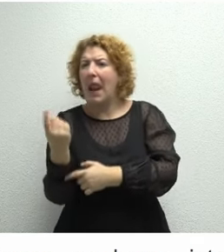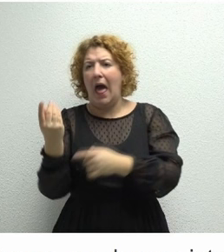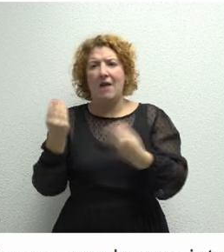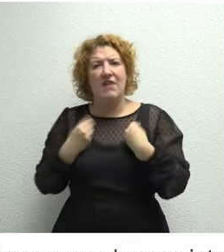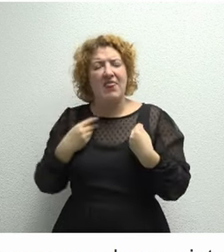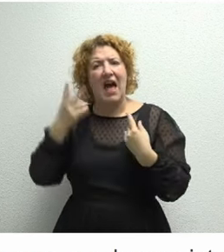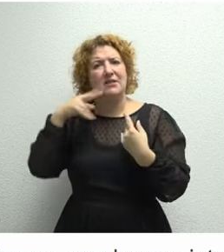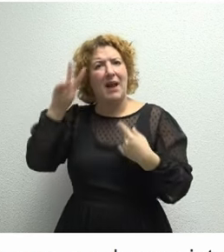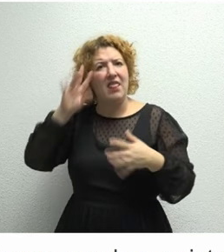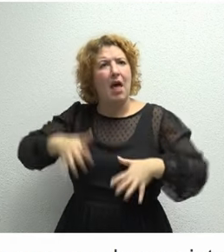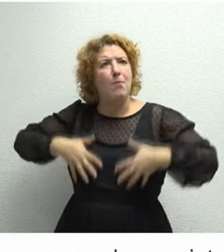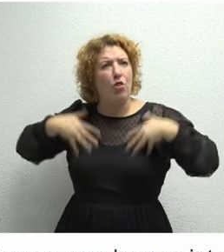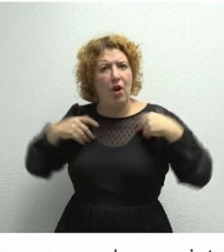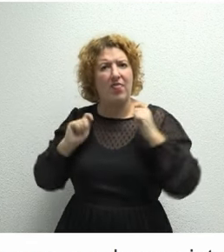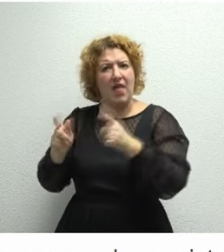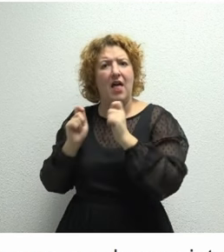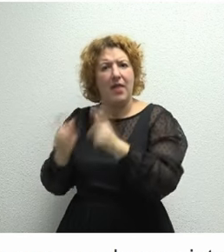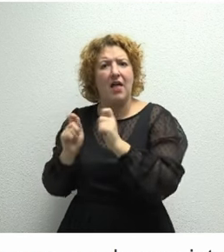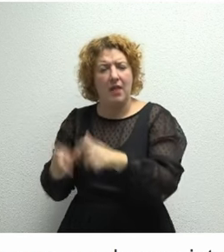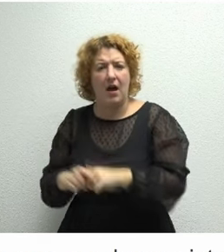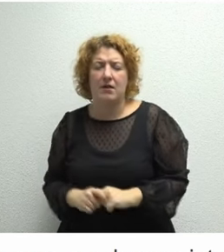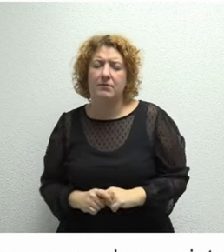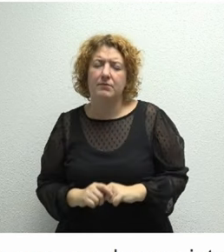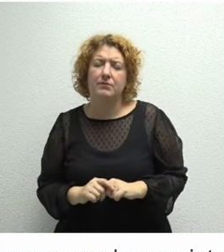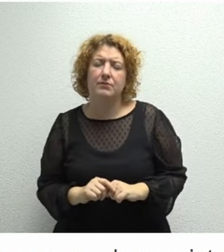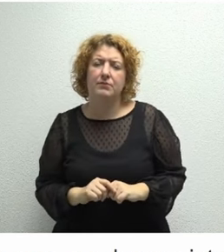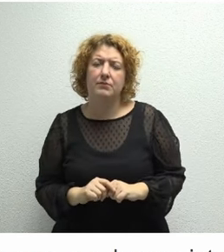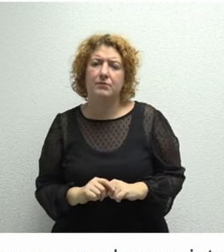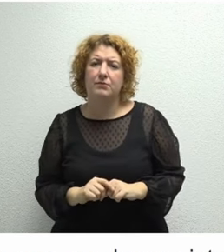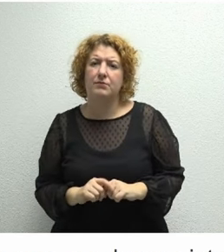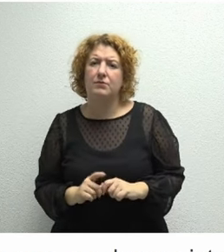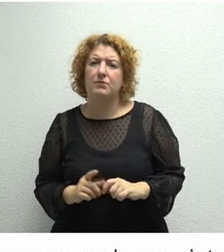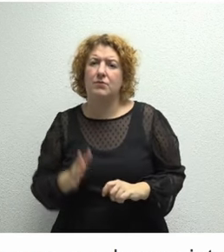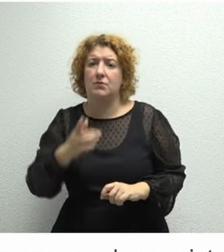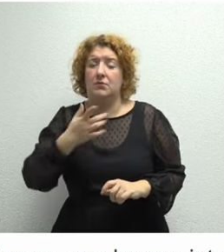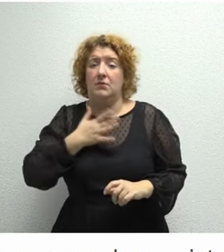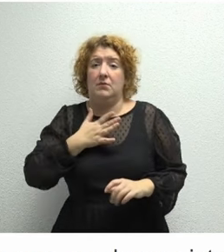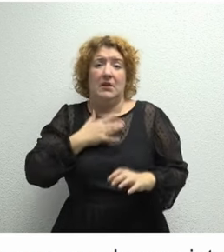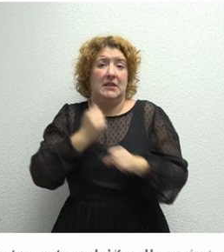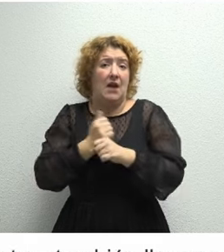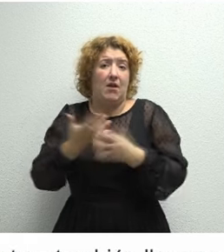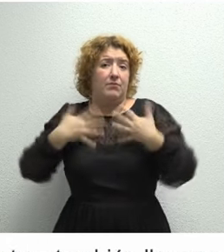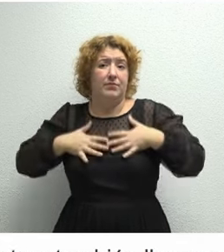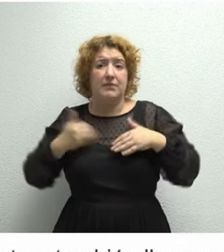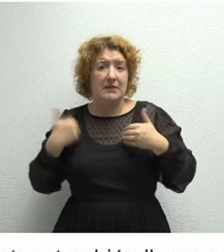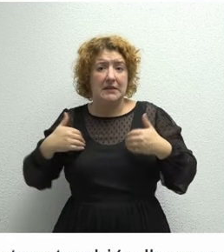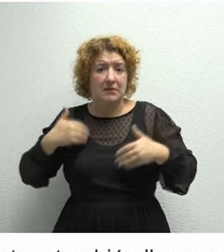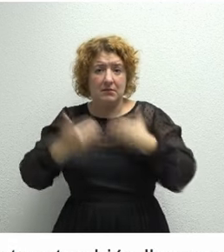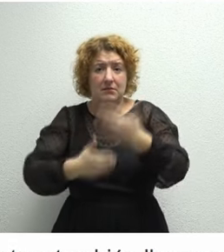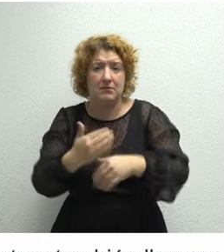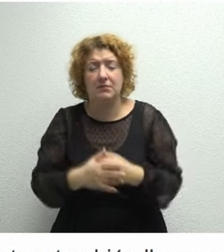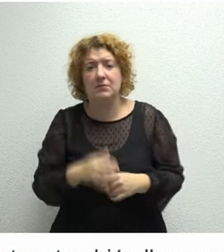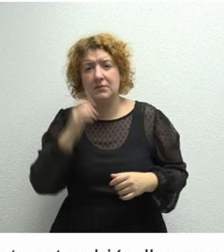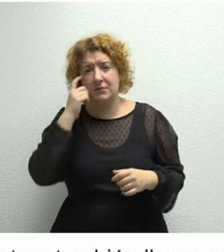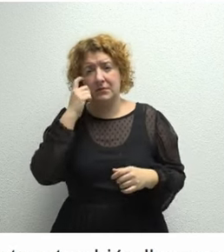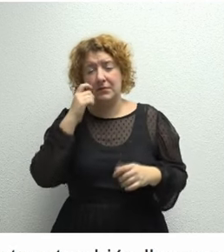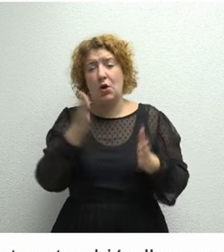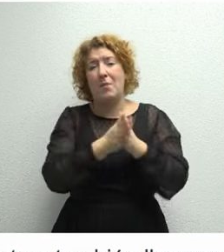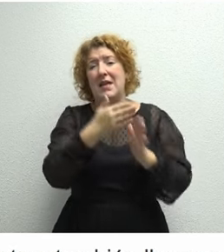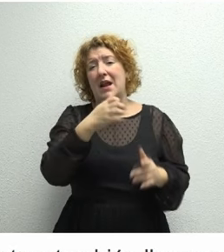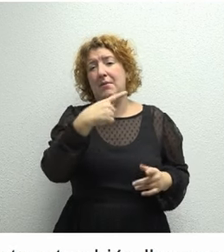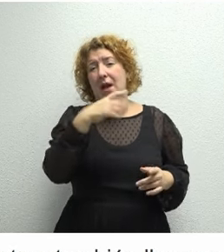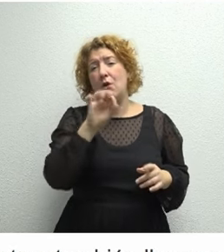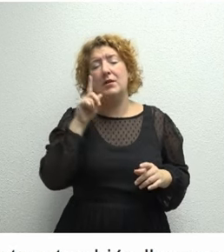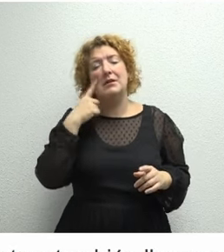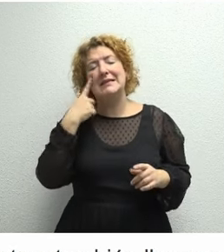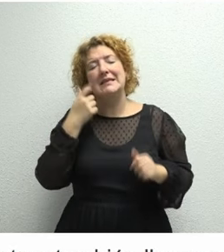experiencias emociones y esa parte también se incorporado en en nuestro trabajo la nueva mirada del seguimiento a la compañera beo que también trabaja en